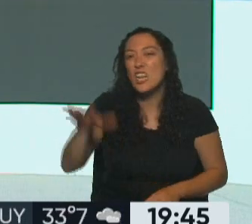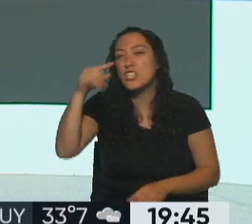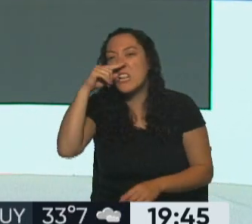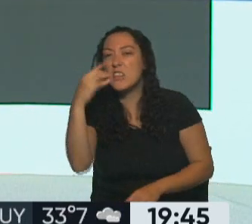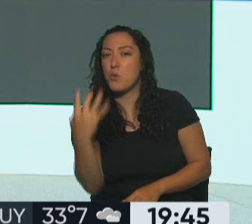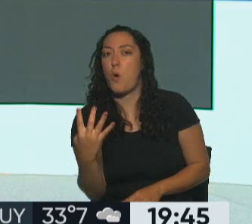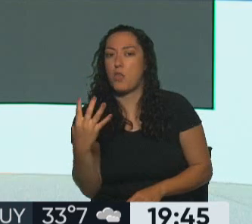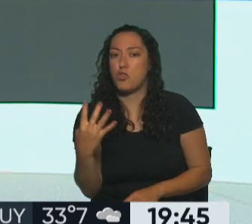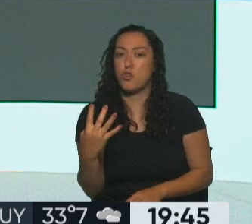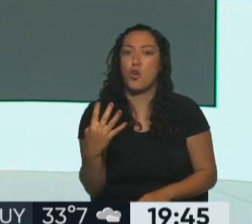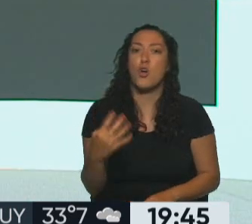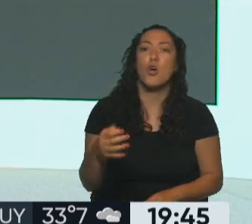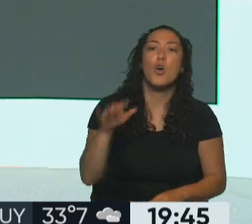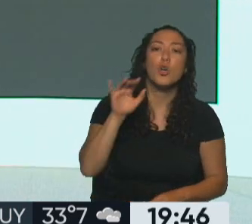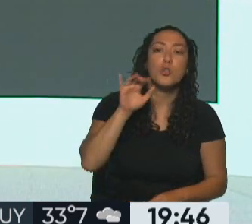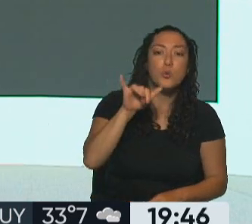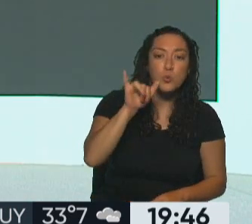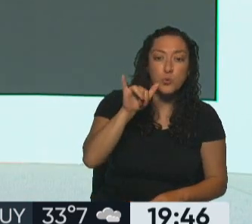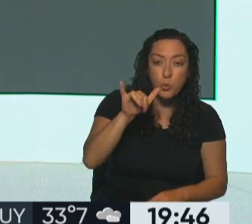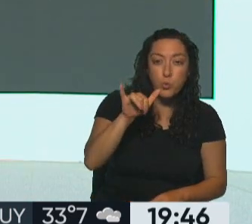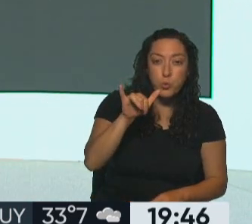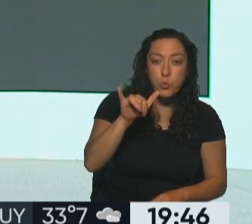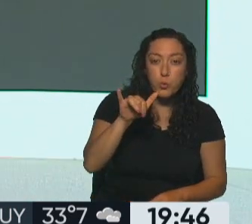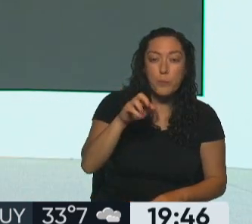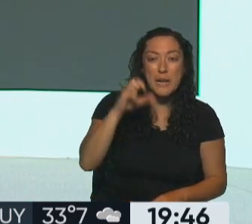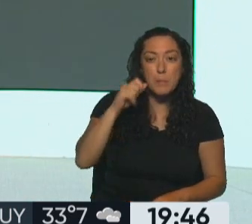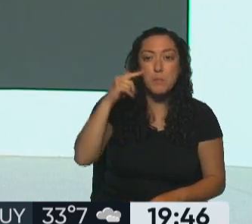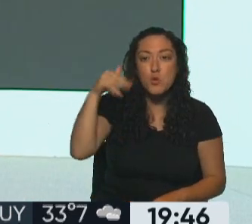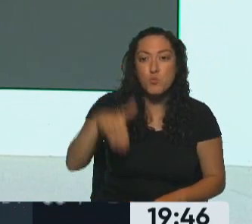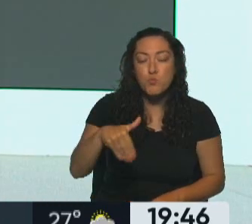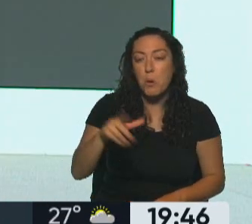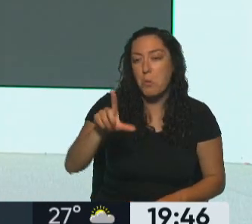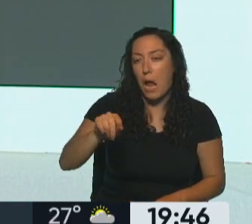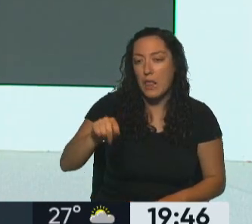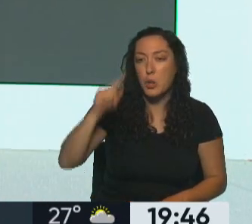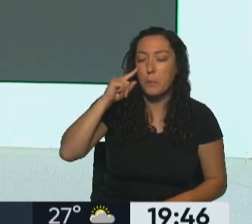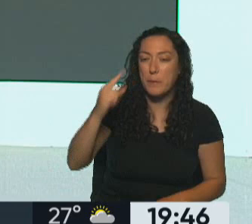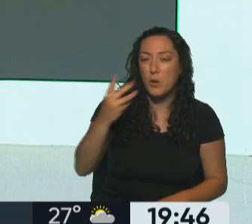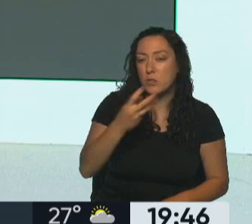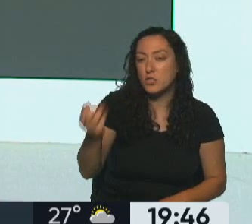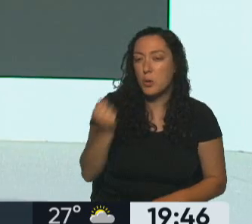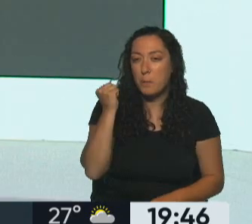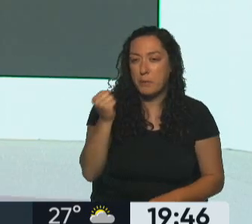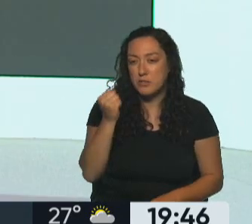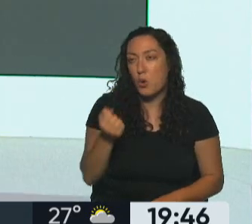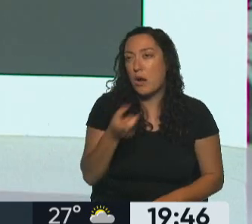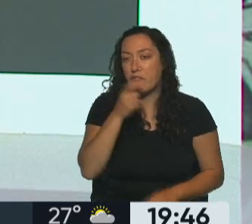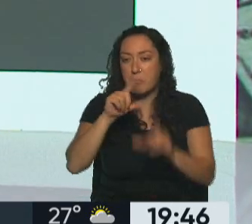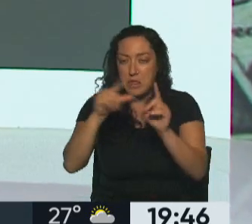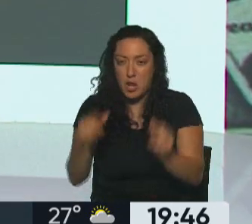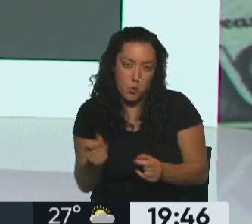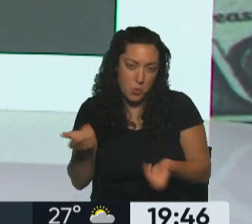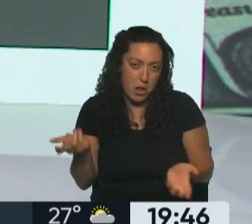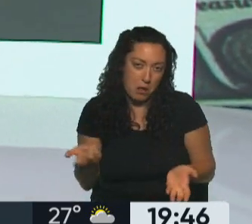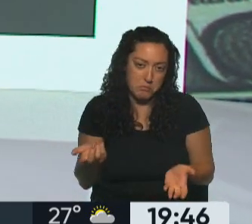2.574. YouTube Premium con aumento sigue siendo muy barato, porque realmente 1.400 pesos es un café con una media luna que hoy